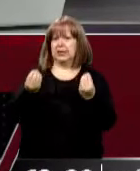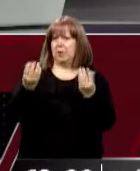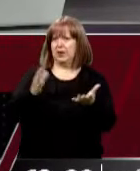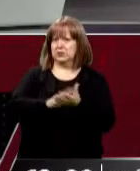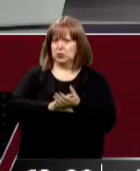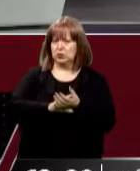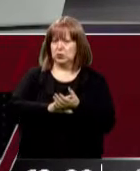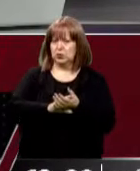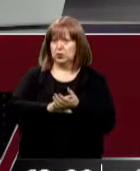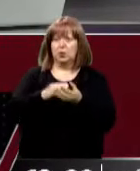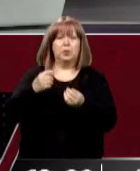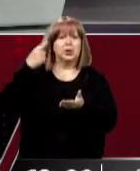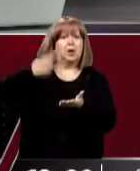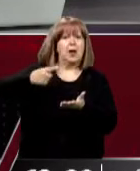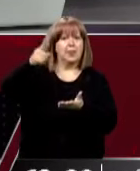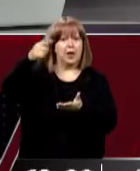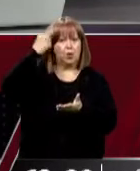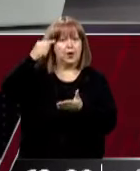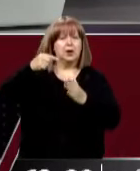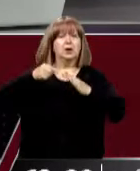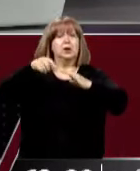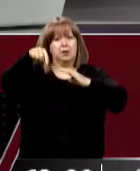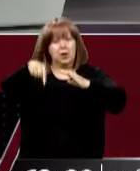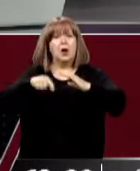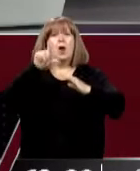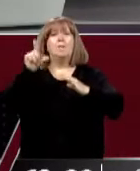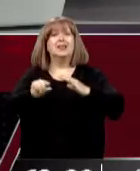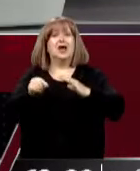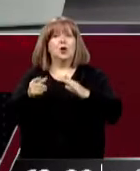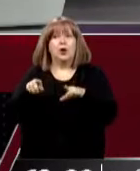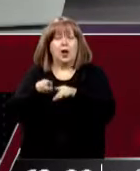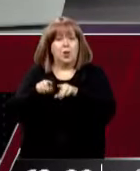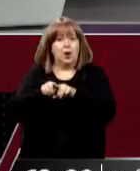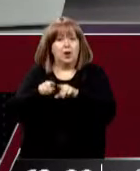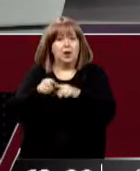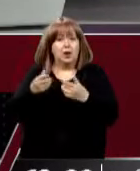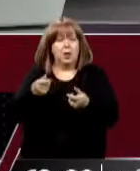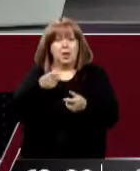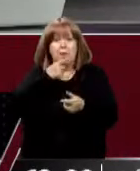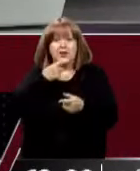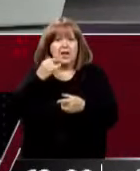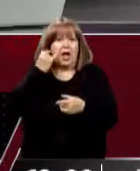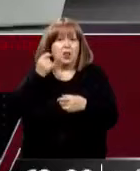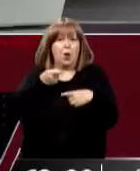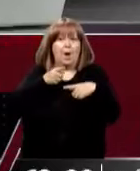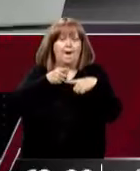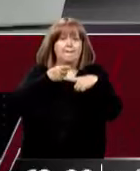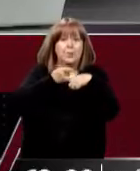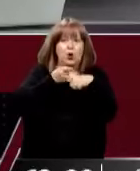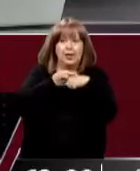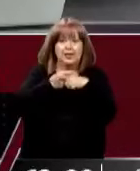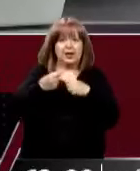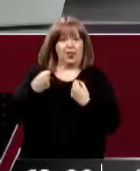en donde a través de algunas vinculaciones políticas logran este tipo de reconocimiento. Esto prescindiendo de una